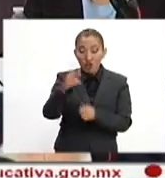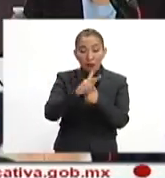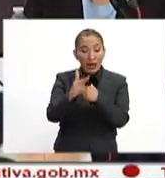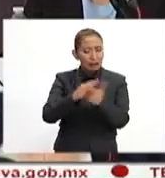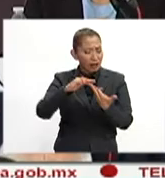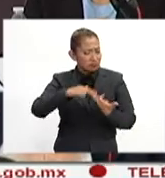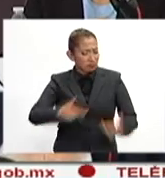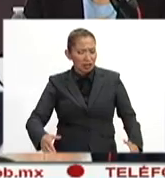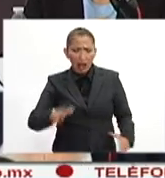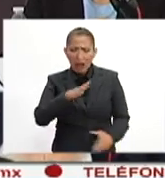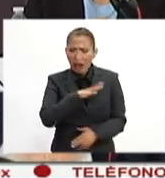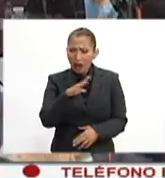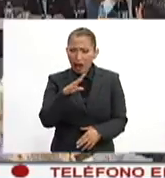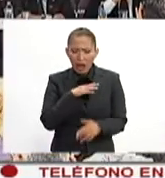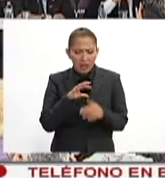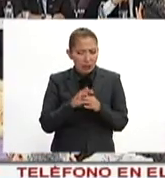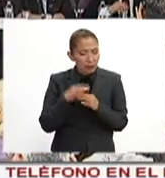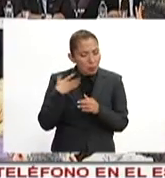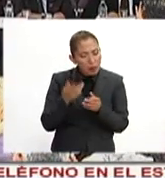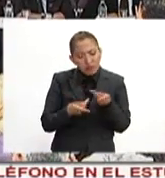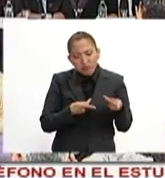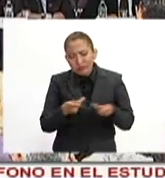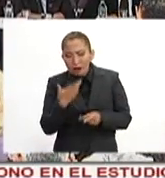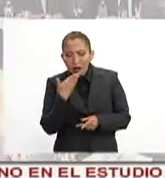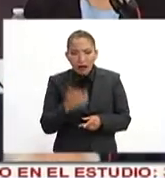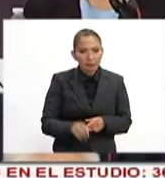una relación estratégica.